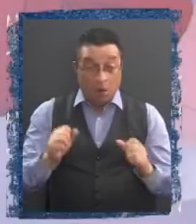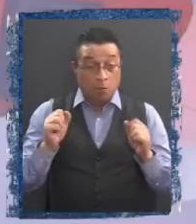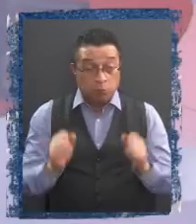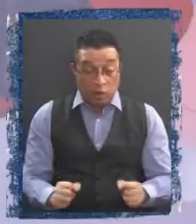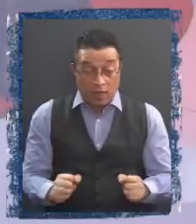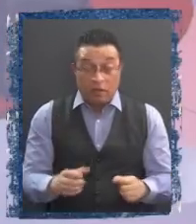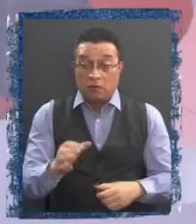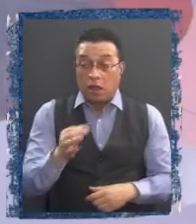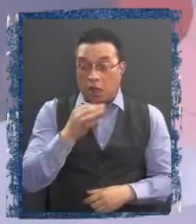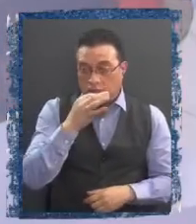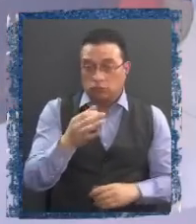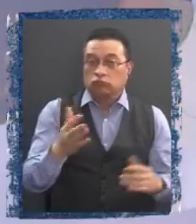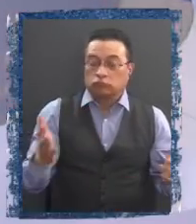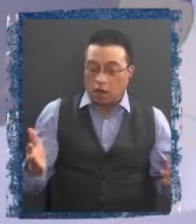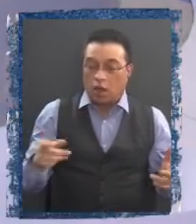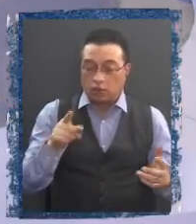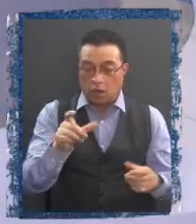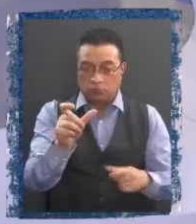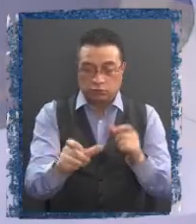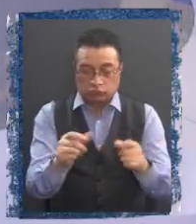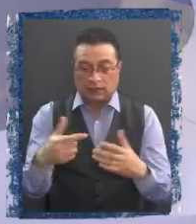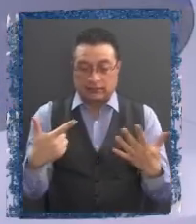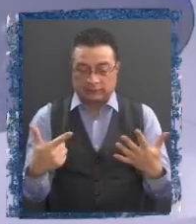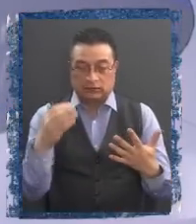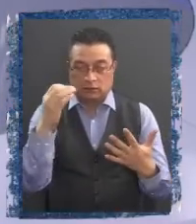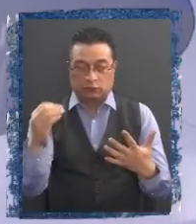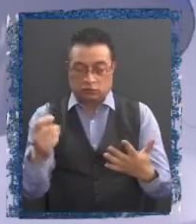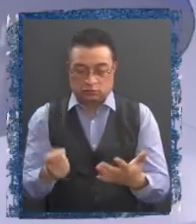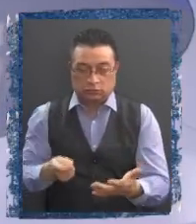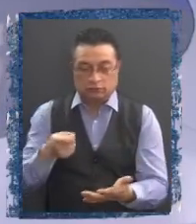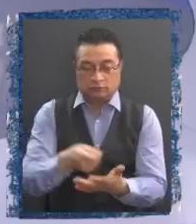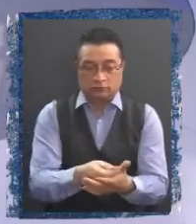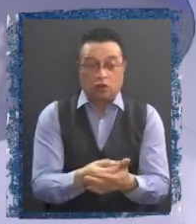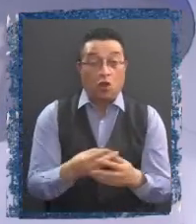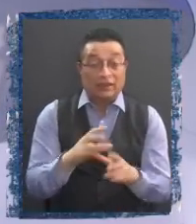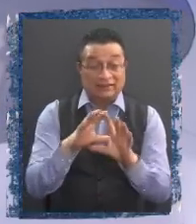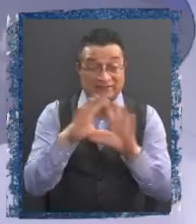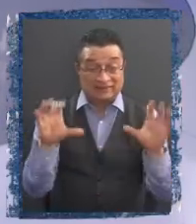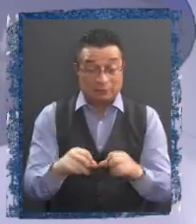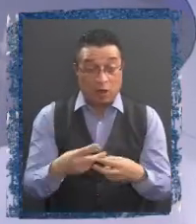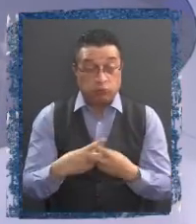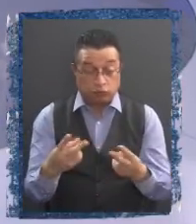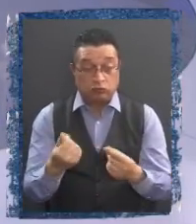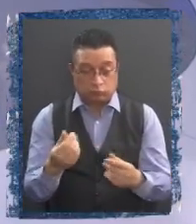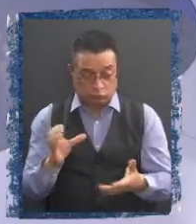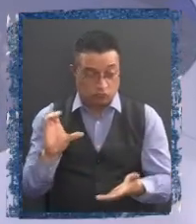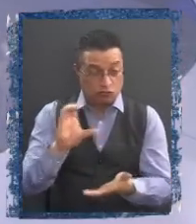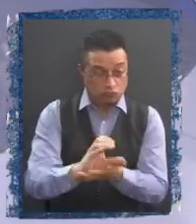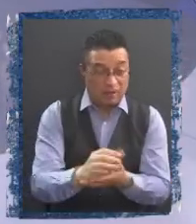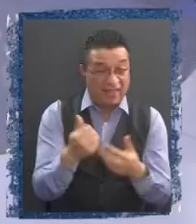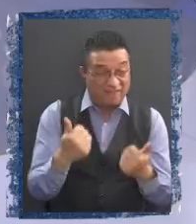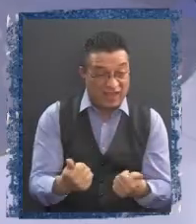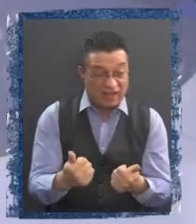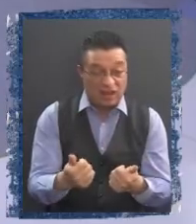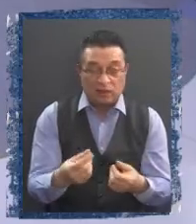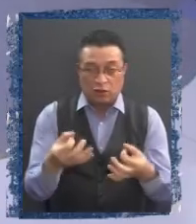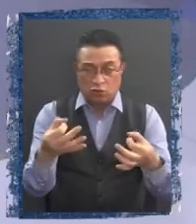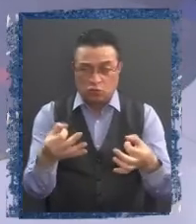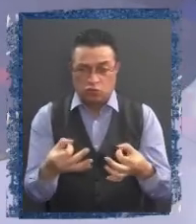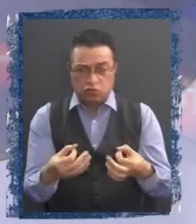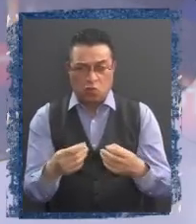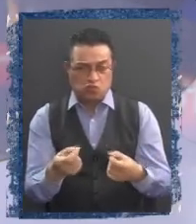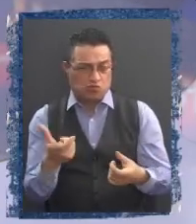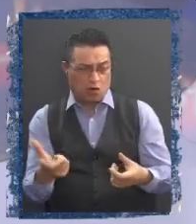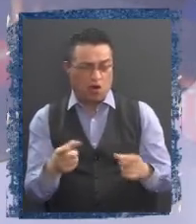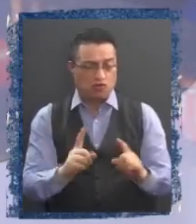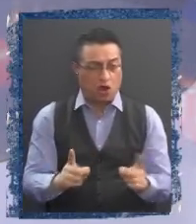dice que, claro, si esas personas ponen su 7% en el sistema público, ¿es suficiente dinero? No sé, las cifras no son tan grandes.